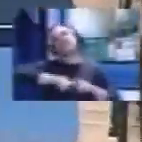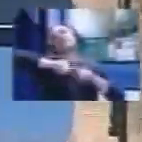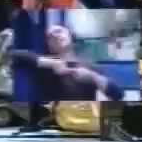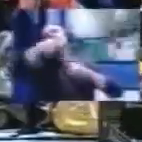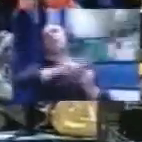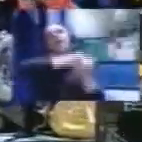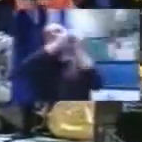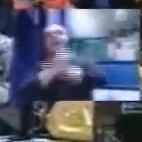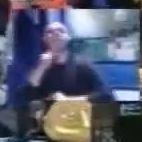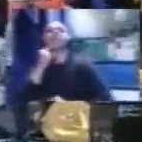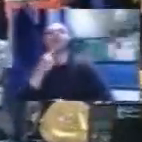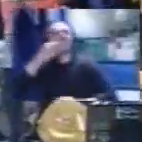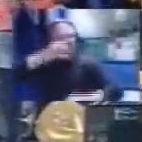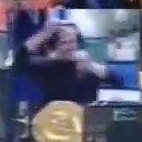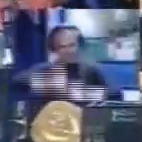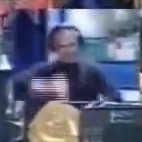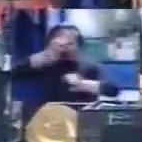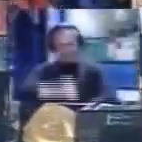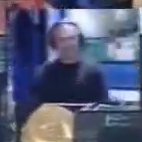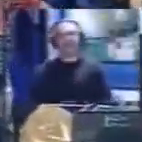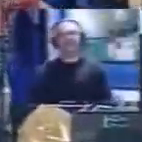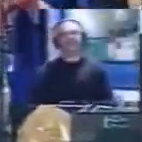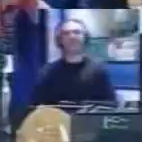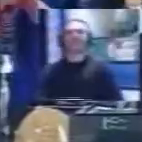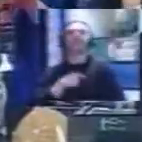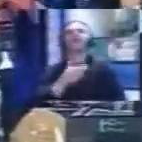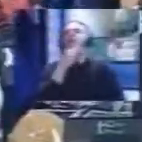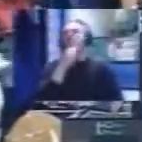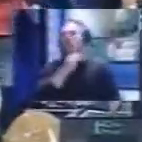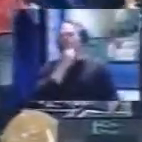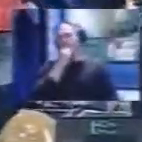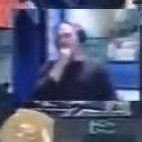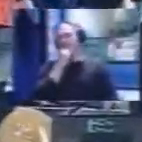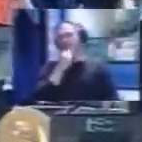en mariquitas de verdad. ¡Qué guapada!